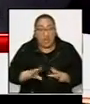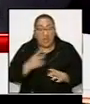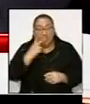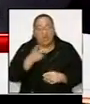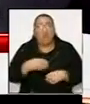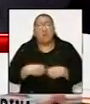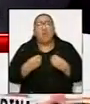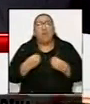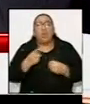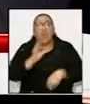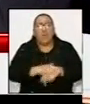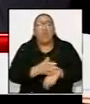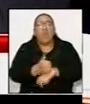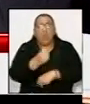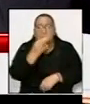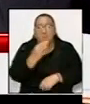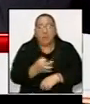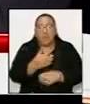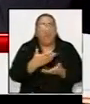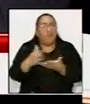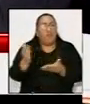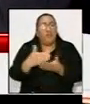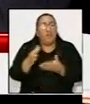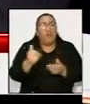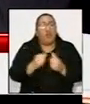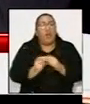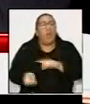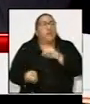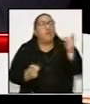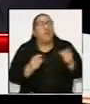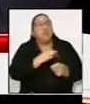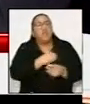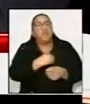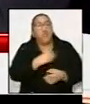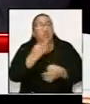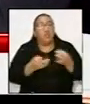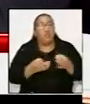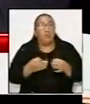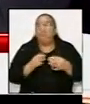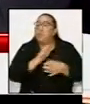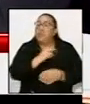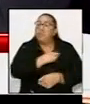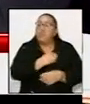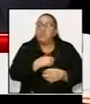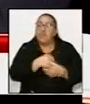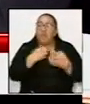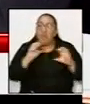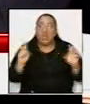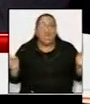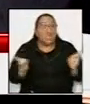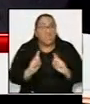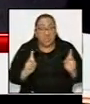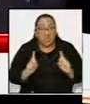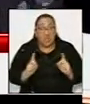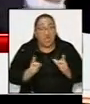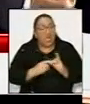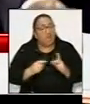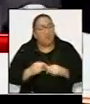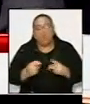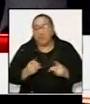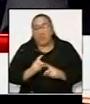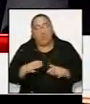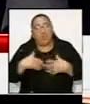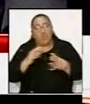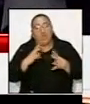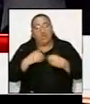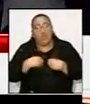créditos a los aforados al ministerio público si eso no va a ser así entonces eliminemos el antejuicio acá hay muchos congresistas